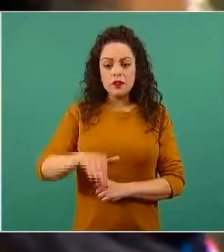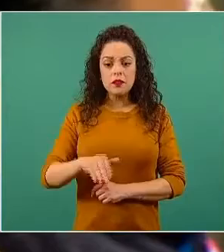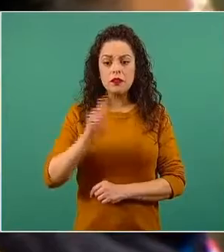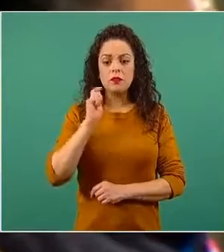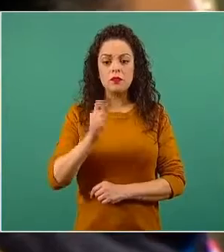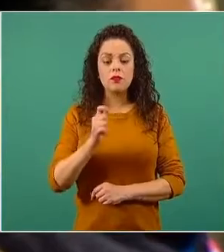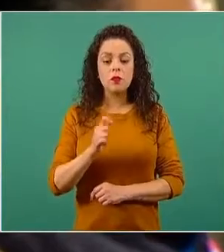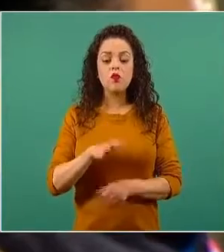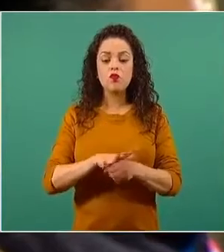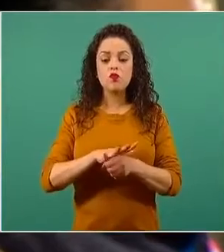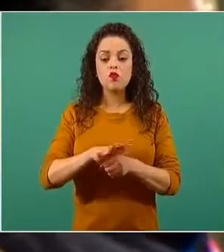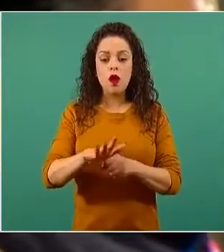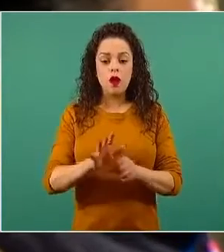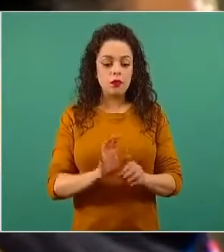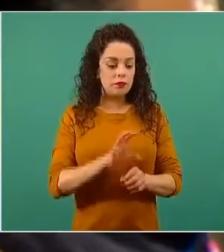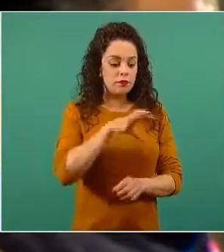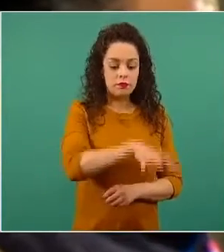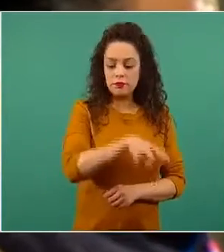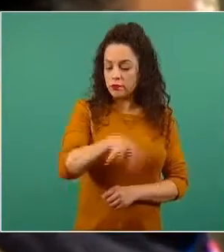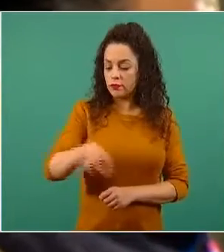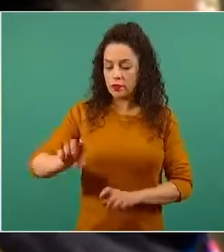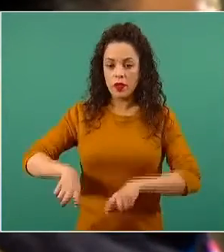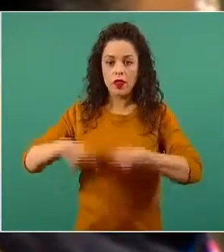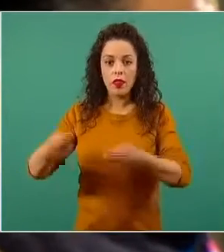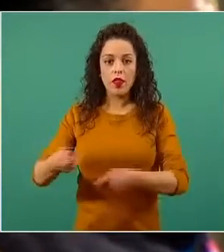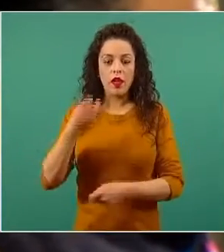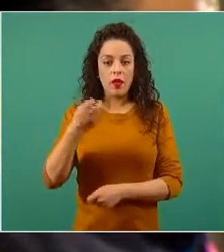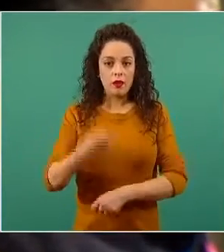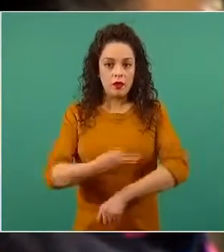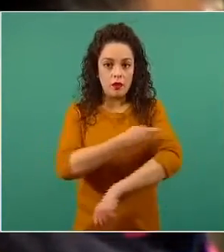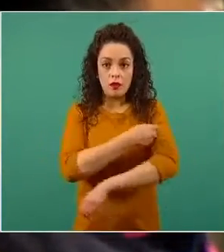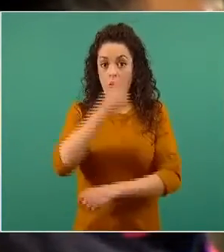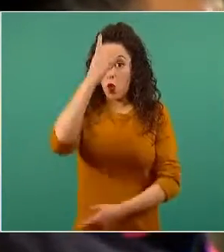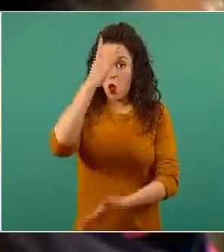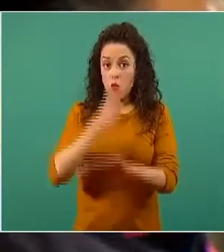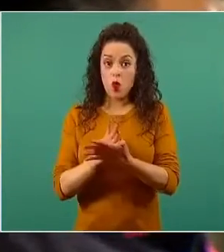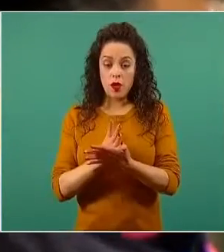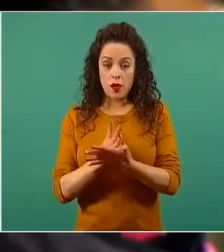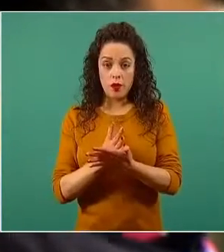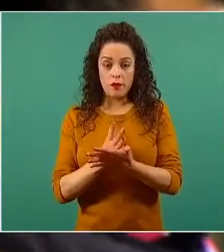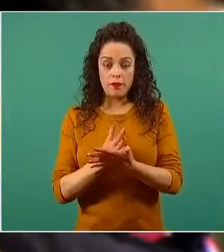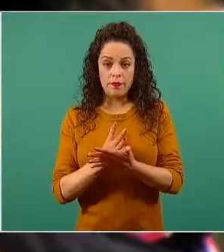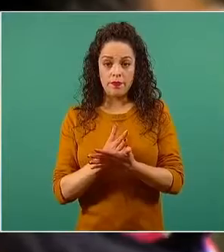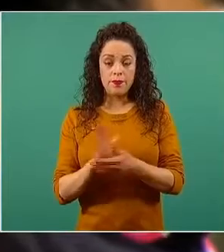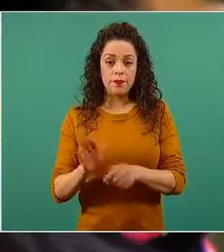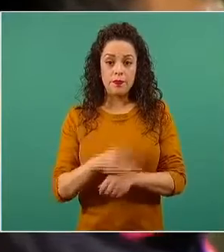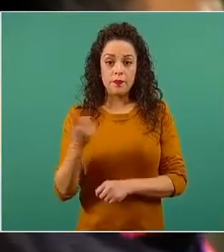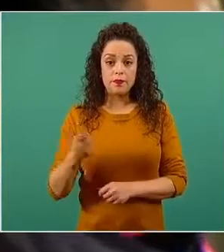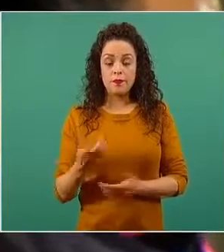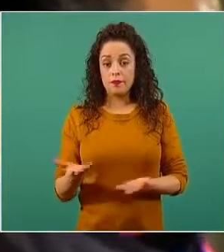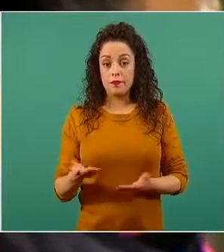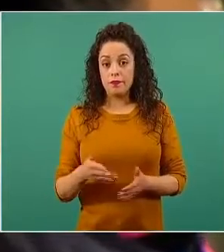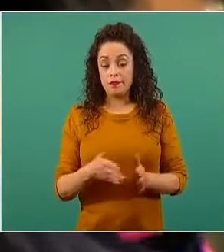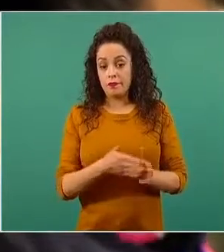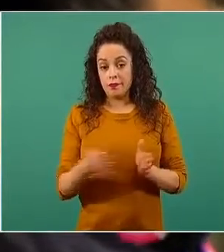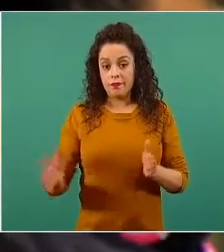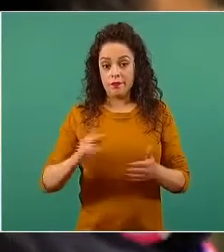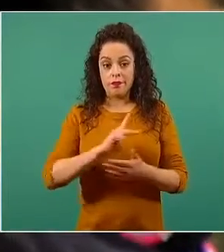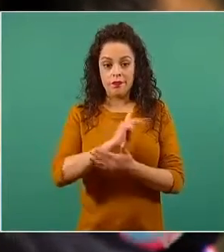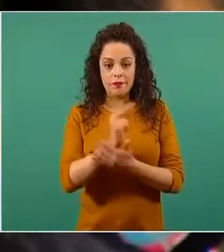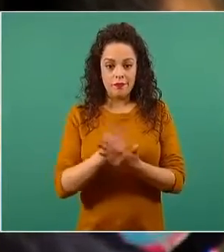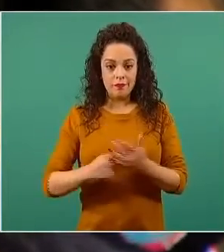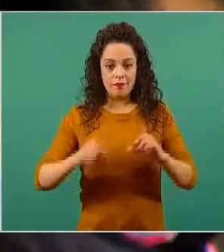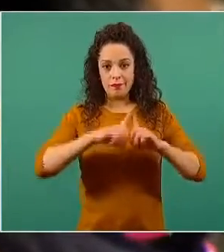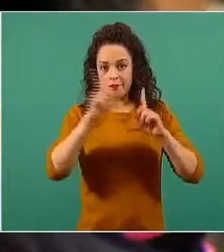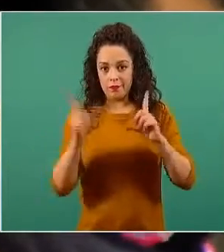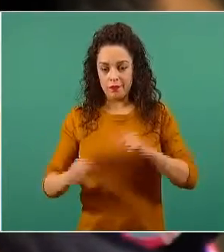hacia qué sectores va a ser aplicada esta vacuna, que es de una sola dosis, y que, bueno, pues en la jornada de vacunación ya de otras farmacéuticas, las